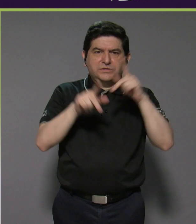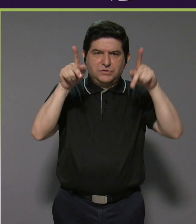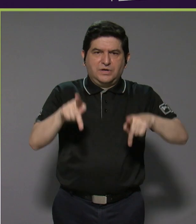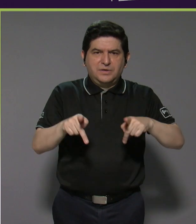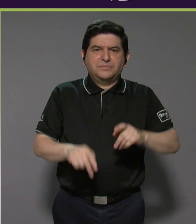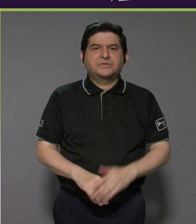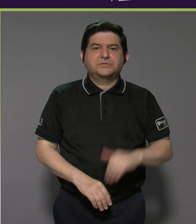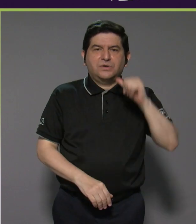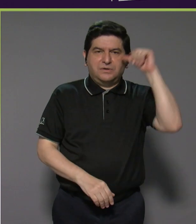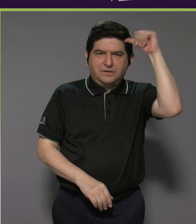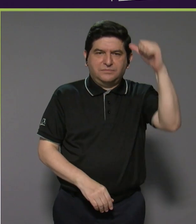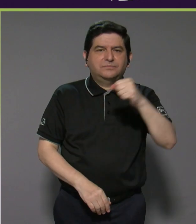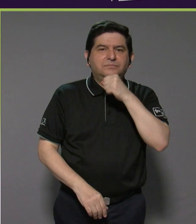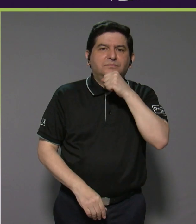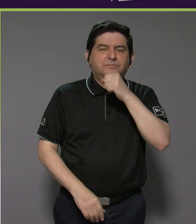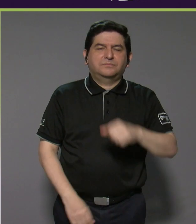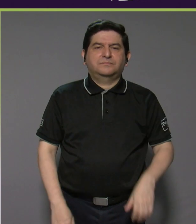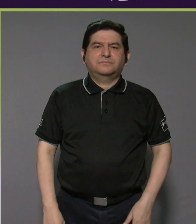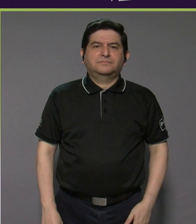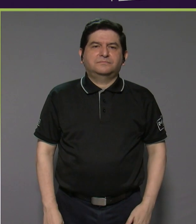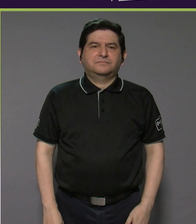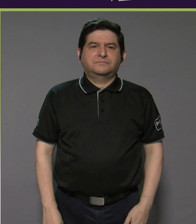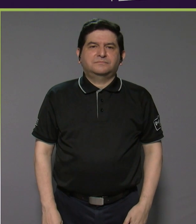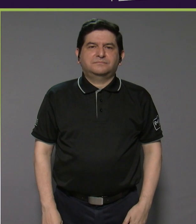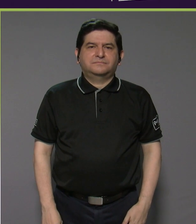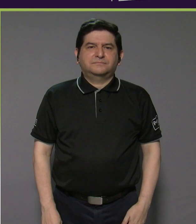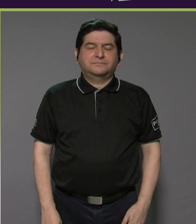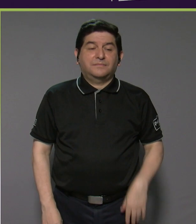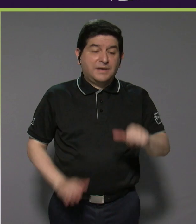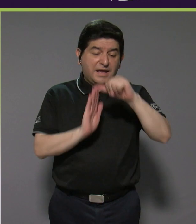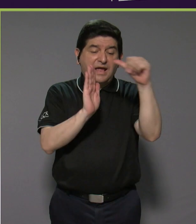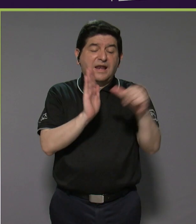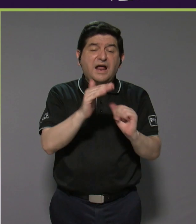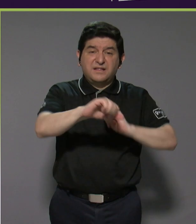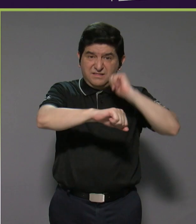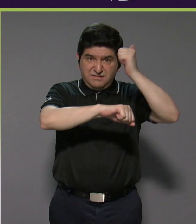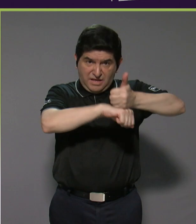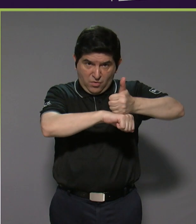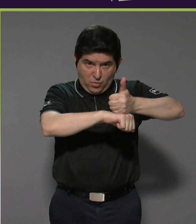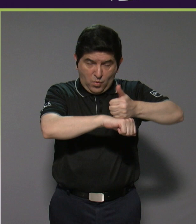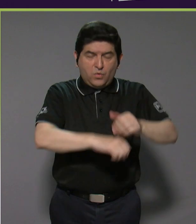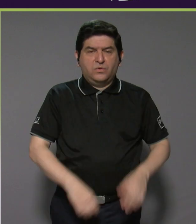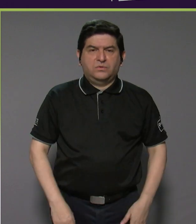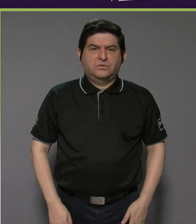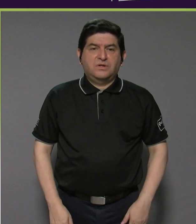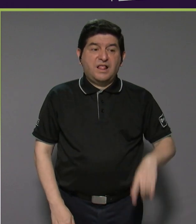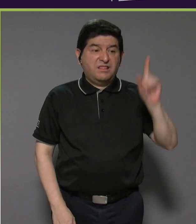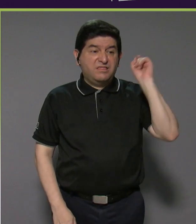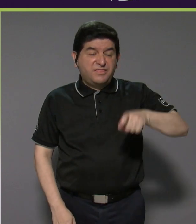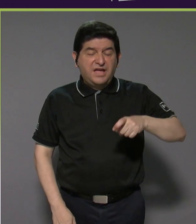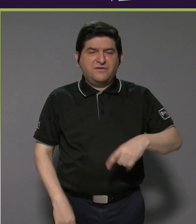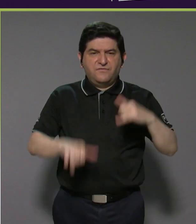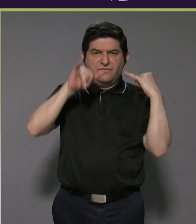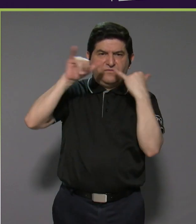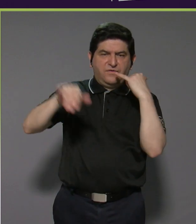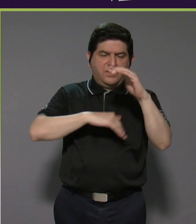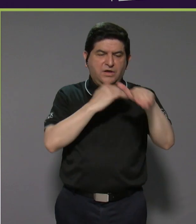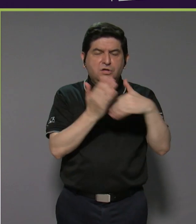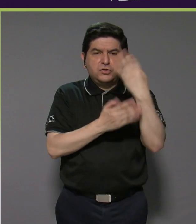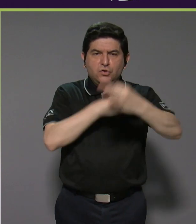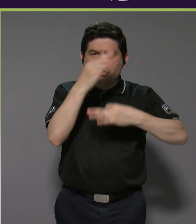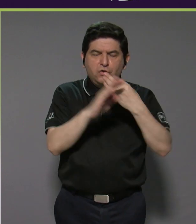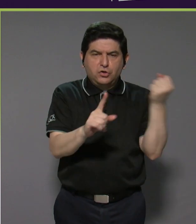Persona Adulta Mayor. Entonces, este artículo lo que establece es que se debe denunciar cualquier tipo de